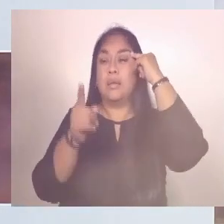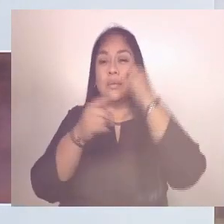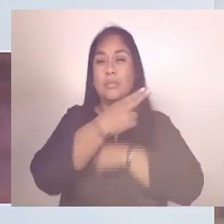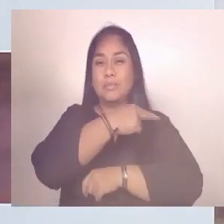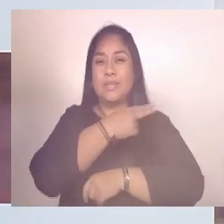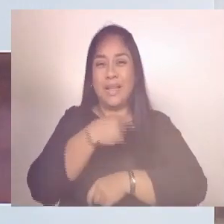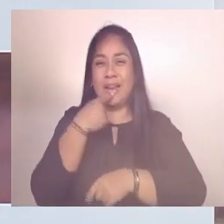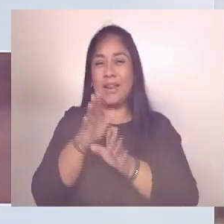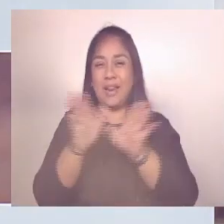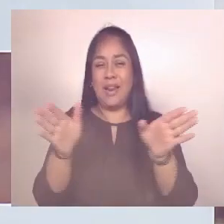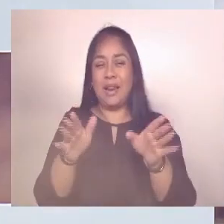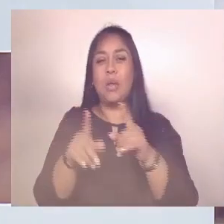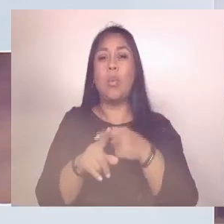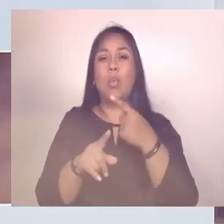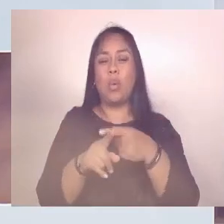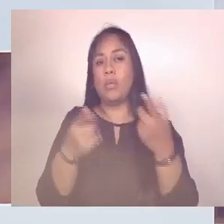¿verdad? Cuando